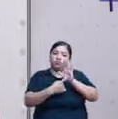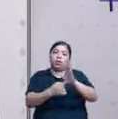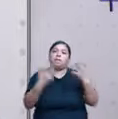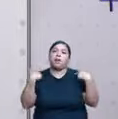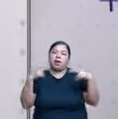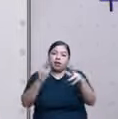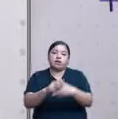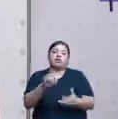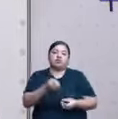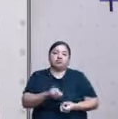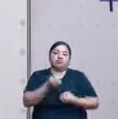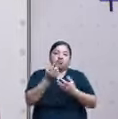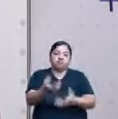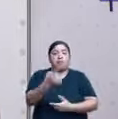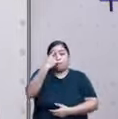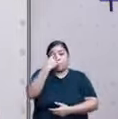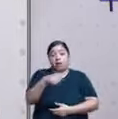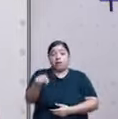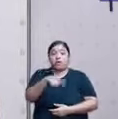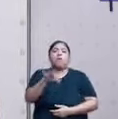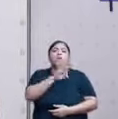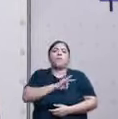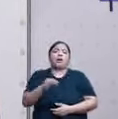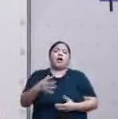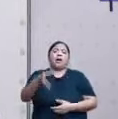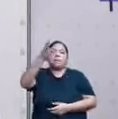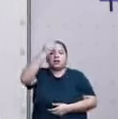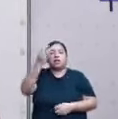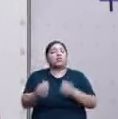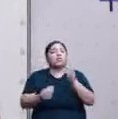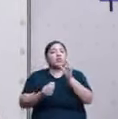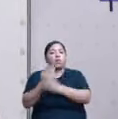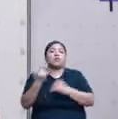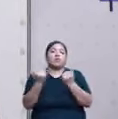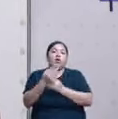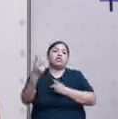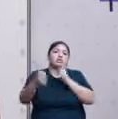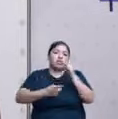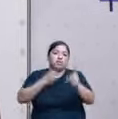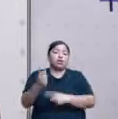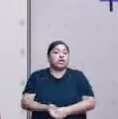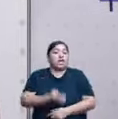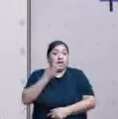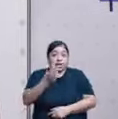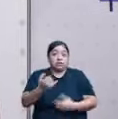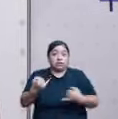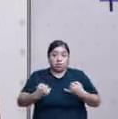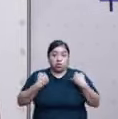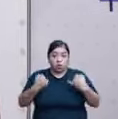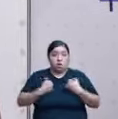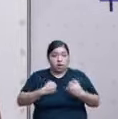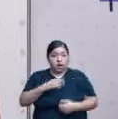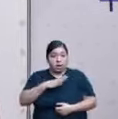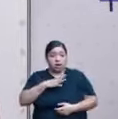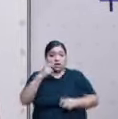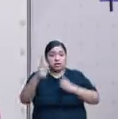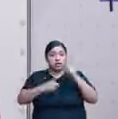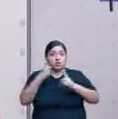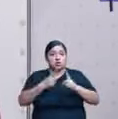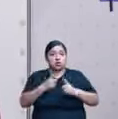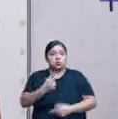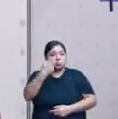maestros para que tengan, les den alguna clase de un instrumento, que tengan también algún deporte. Yo siempre he dicho que un joven con deporte será un joven con